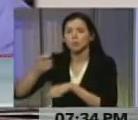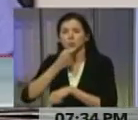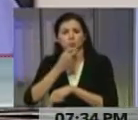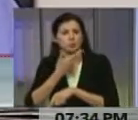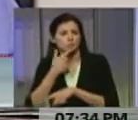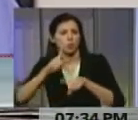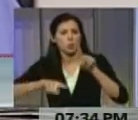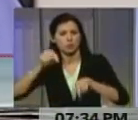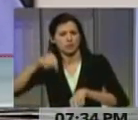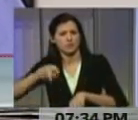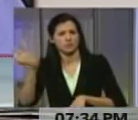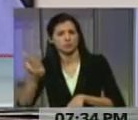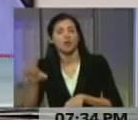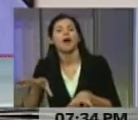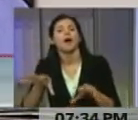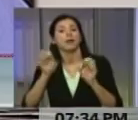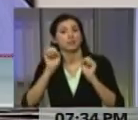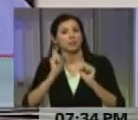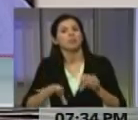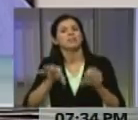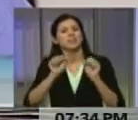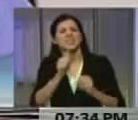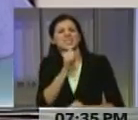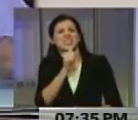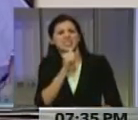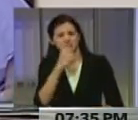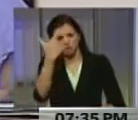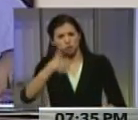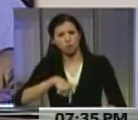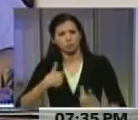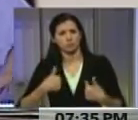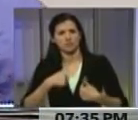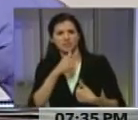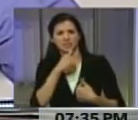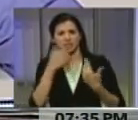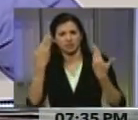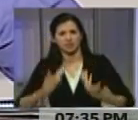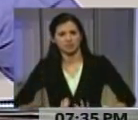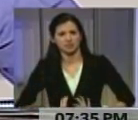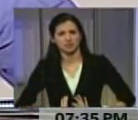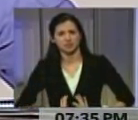poder entender qué hemos sido y cómo se configuró